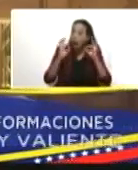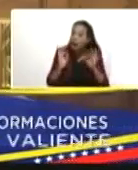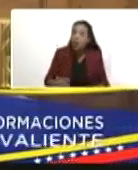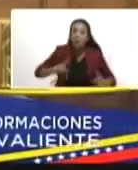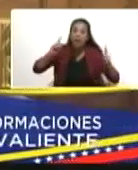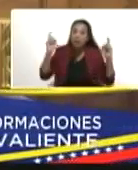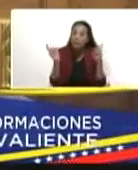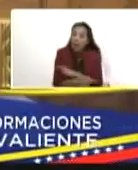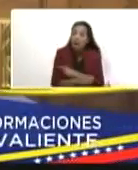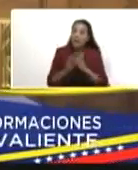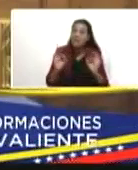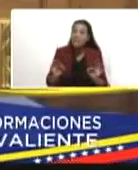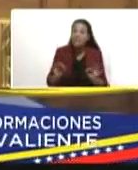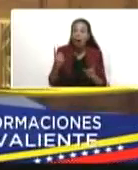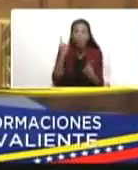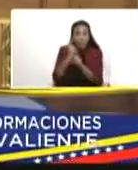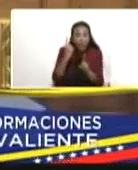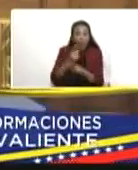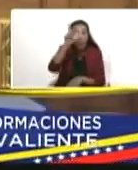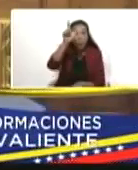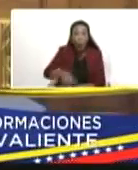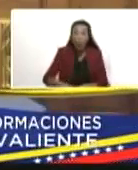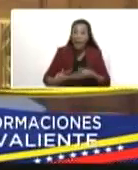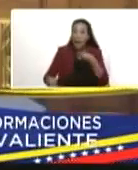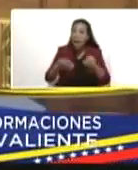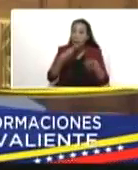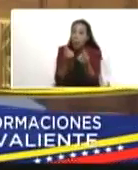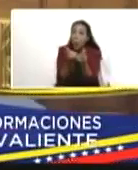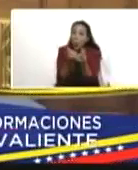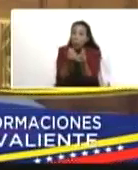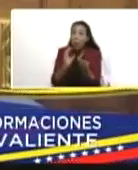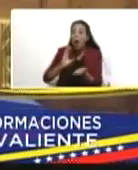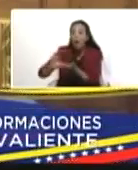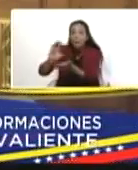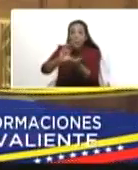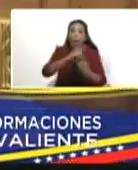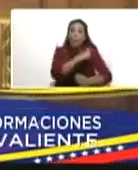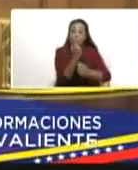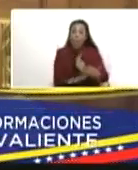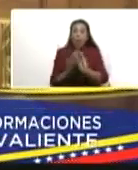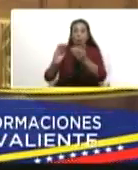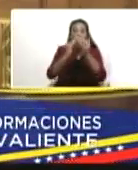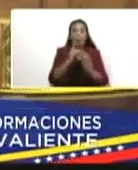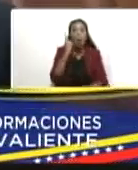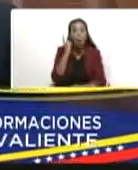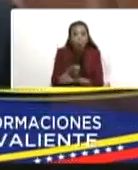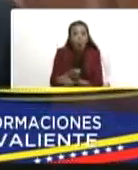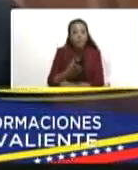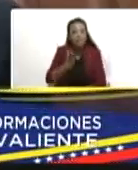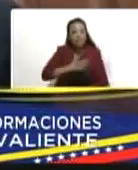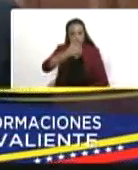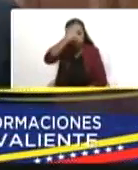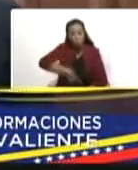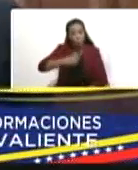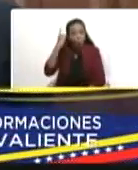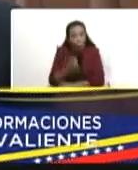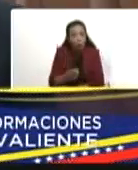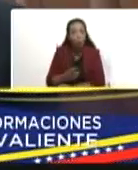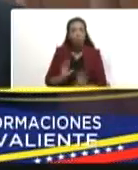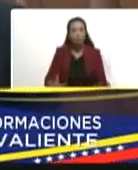transferencia de competencias y recursos al poder popular es una orden que estoy